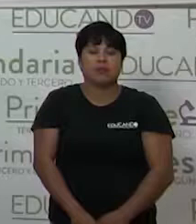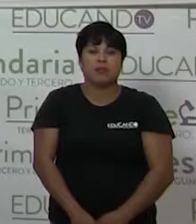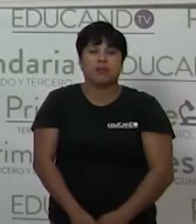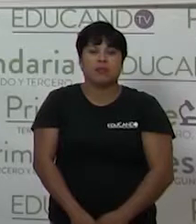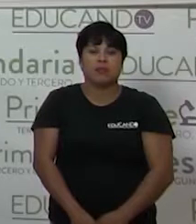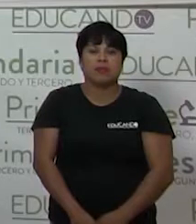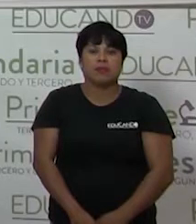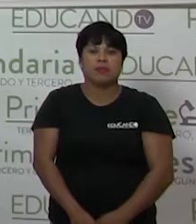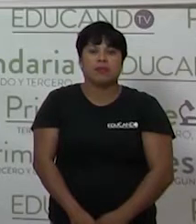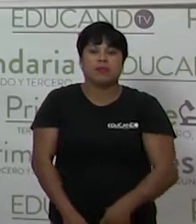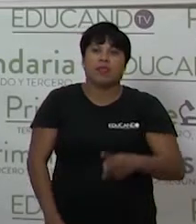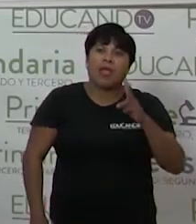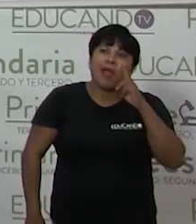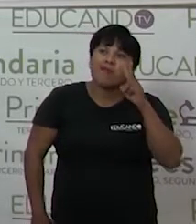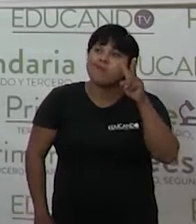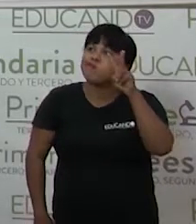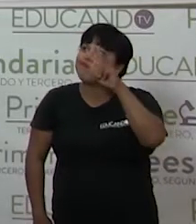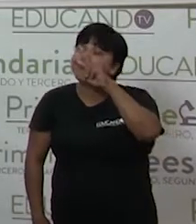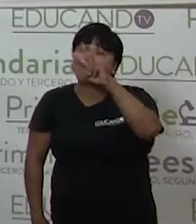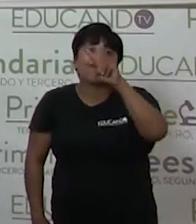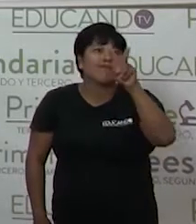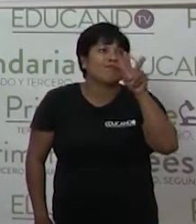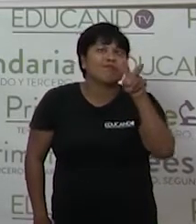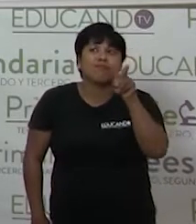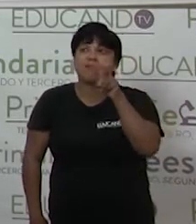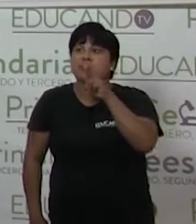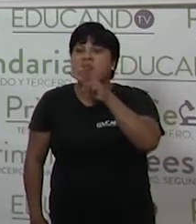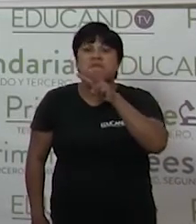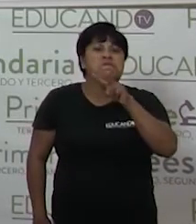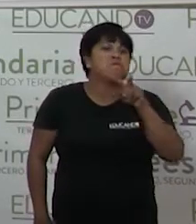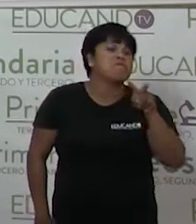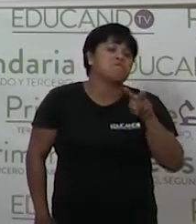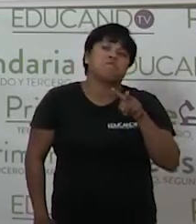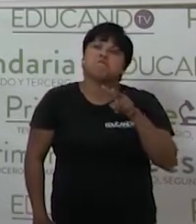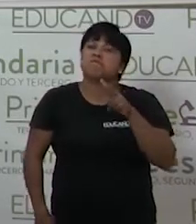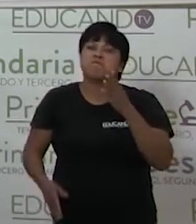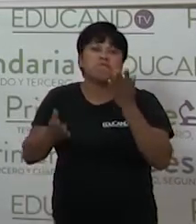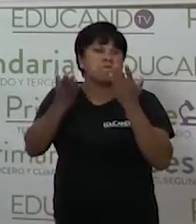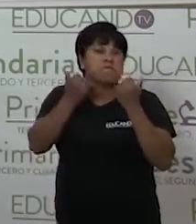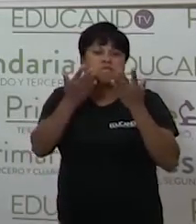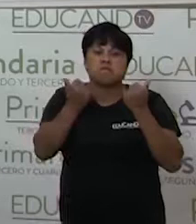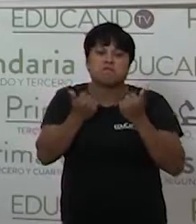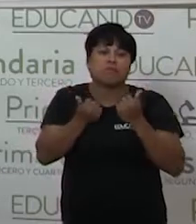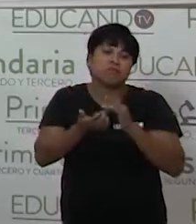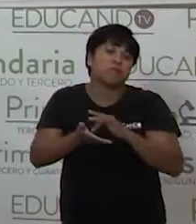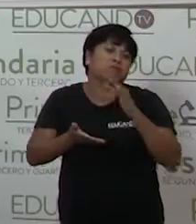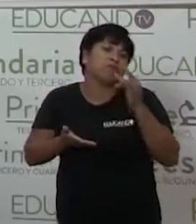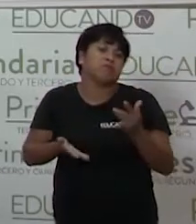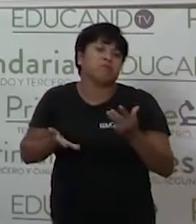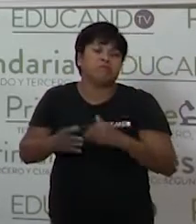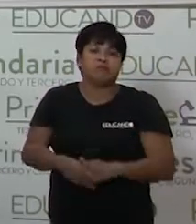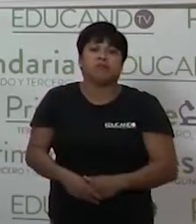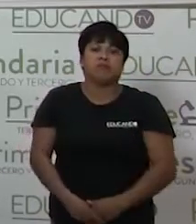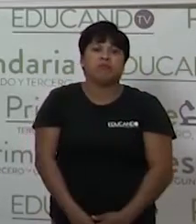a ver yo estoy buscando y no lo encuentro gracias